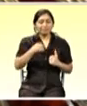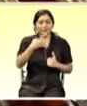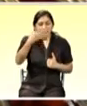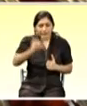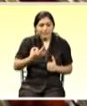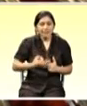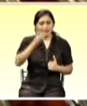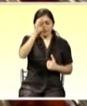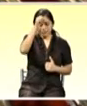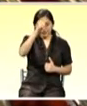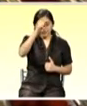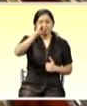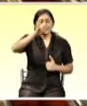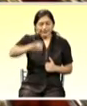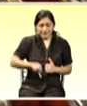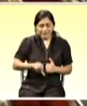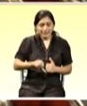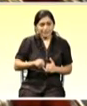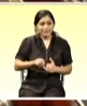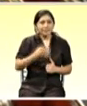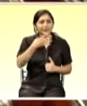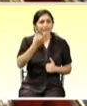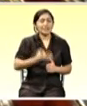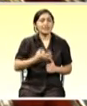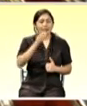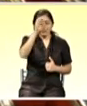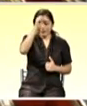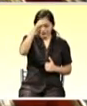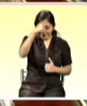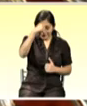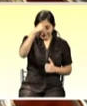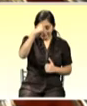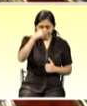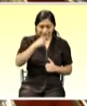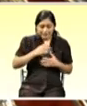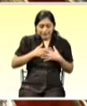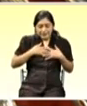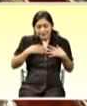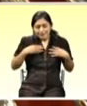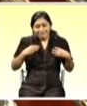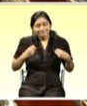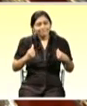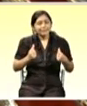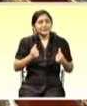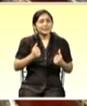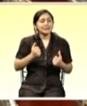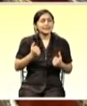Sí, mi soberano bien, yo me arrepiento con toda mi alma de haberte